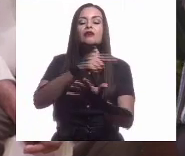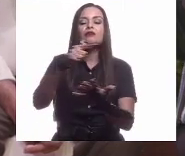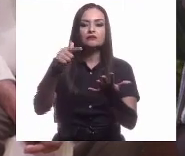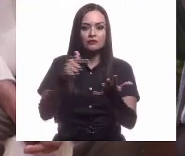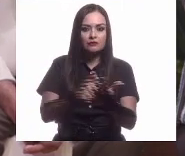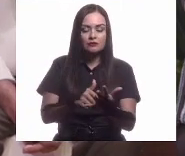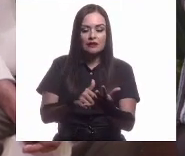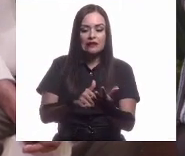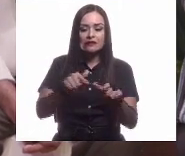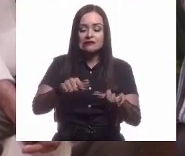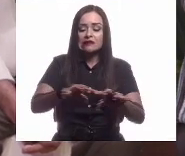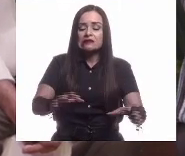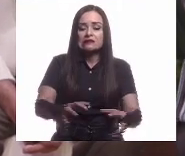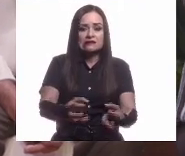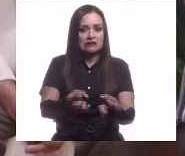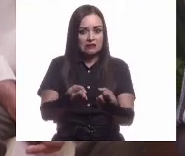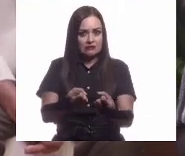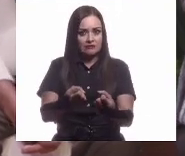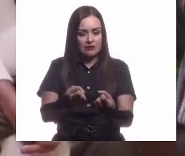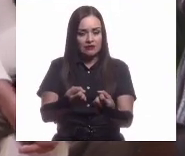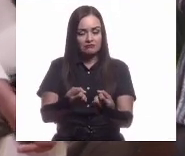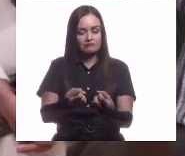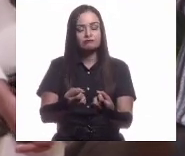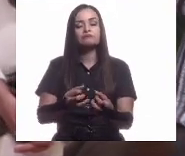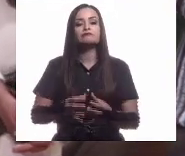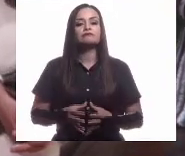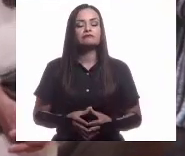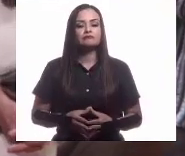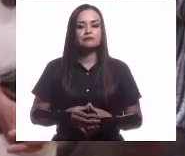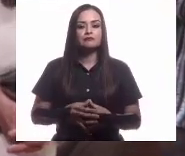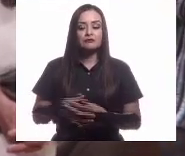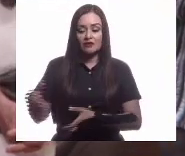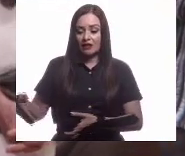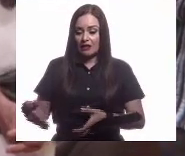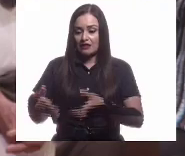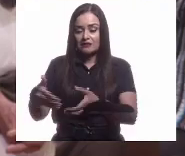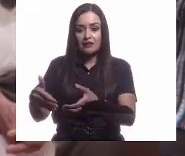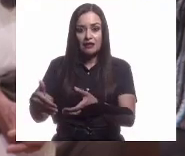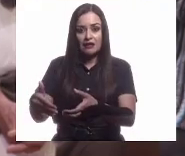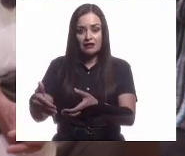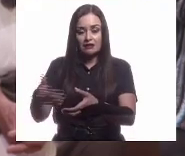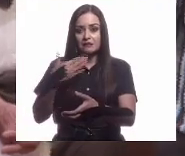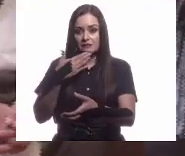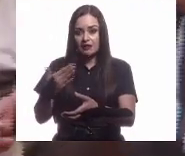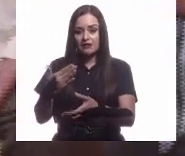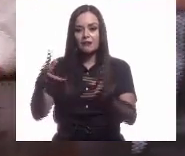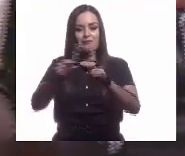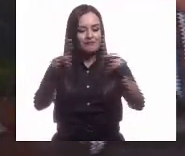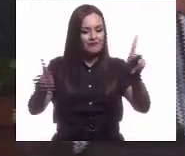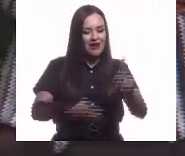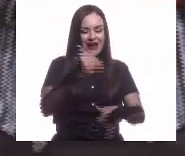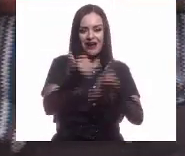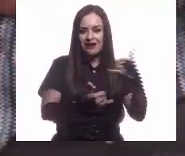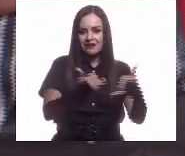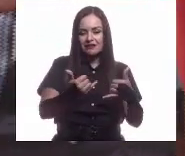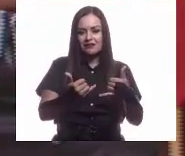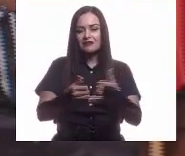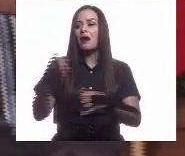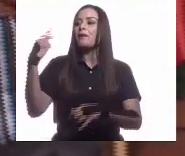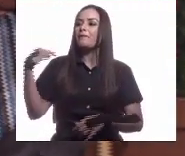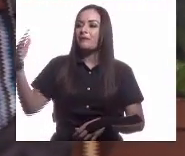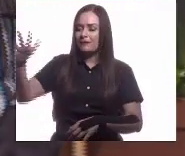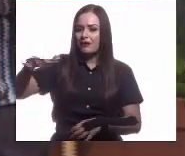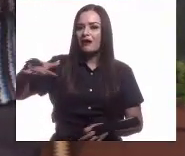públicos. Apostamos a recuperar nuestras calles, nuestros parques, nuestros